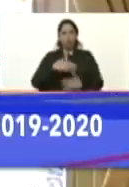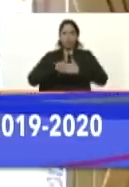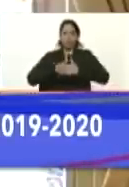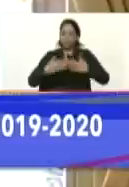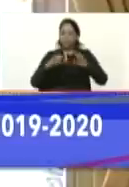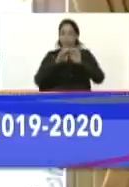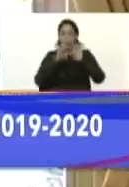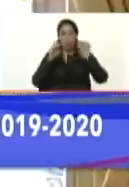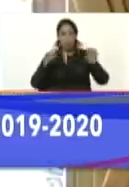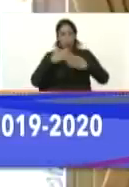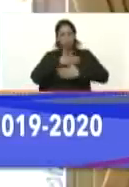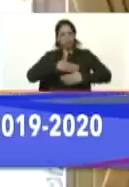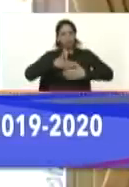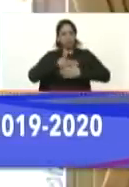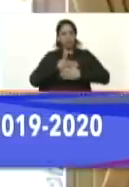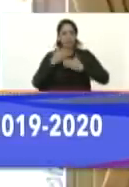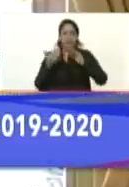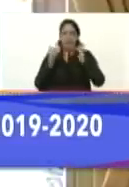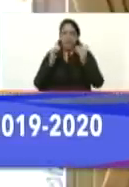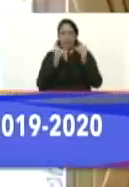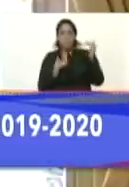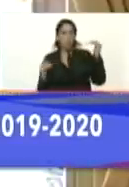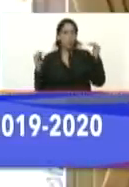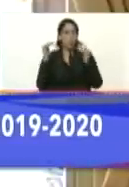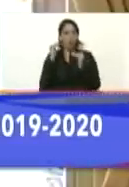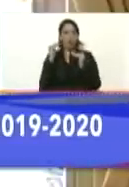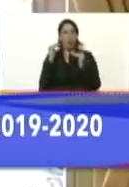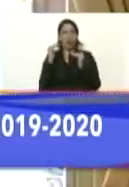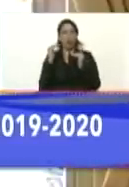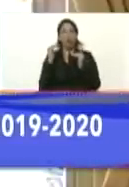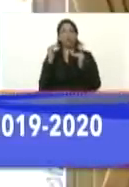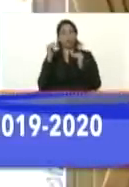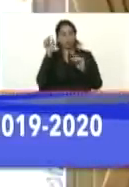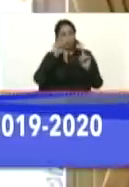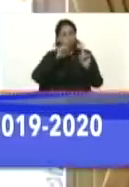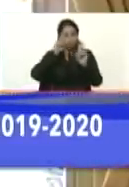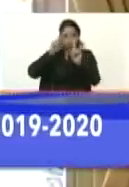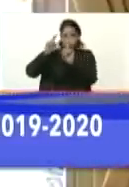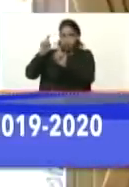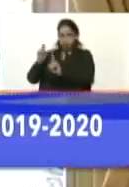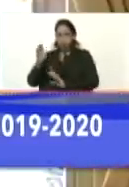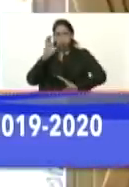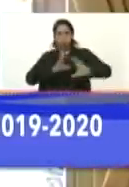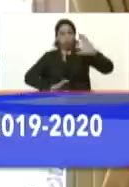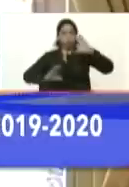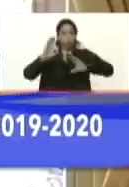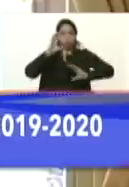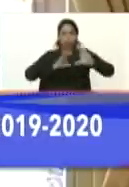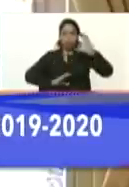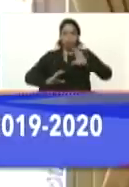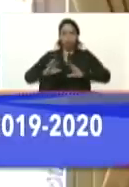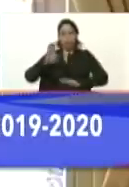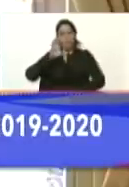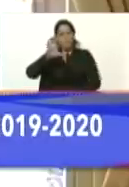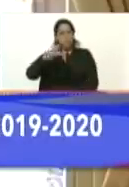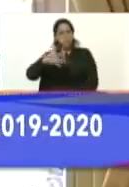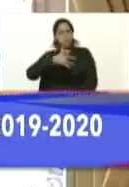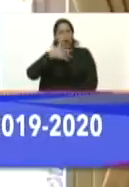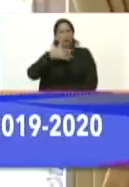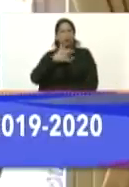de calidad ética moral académica pedagógicas científicas patriótica